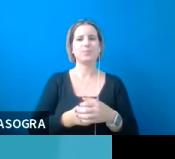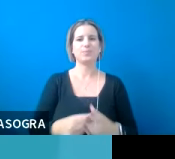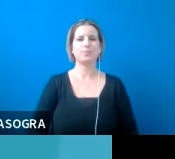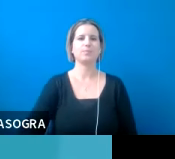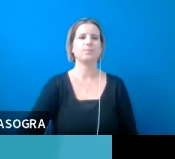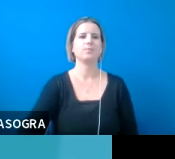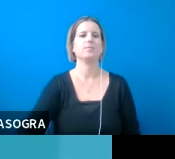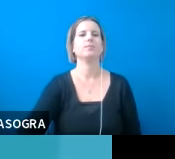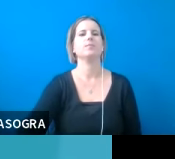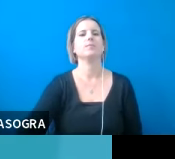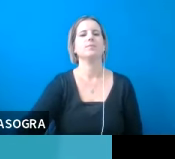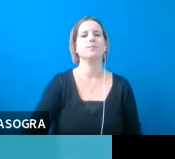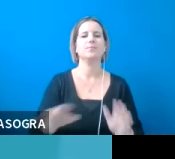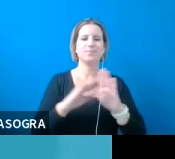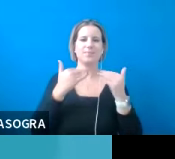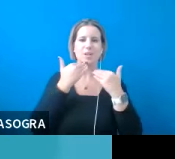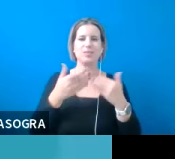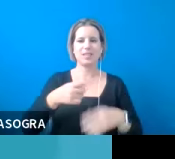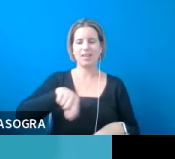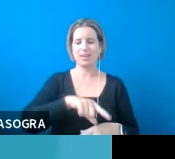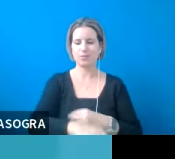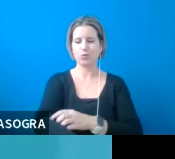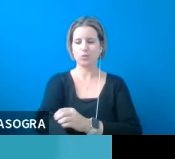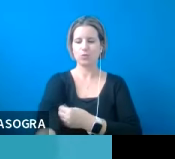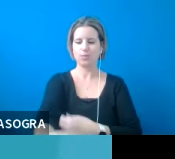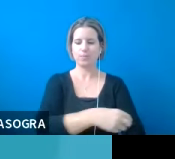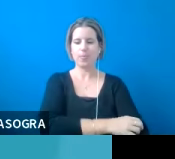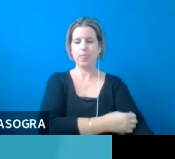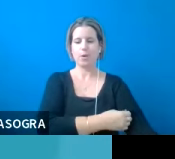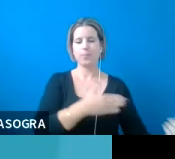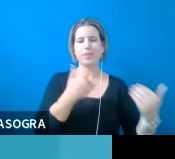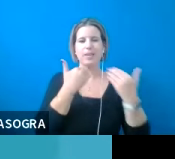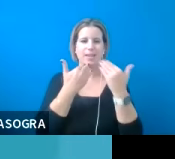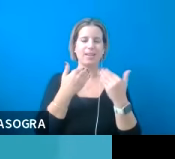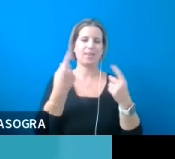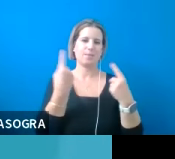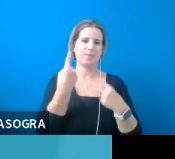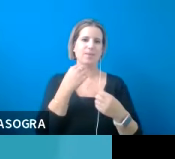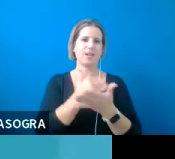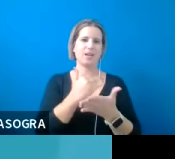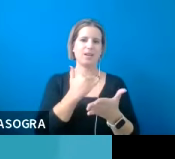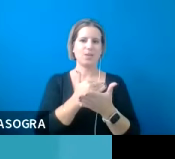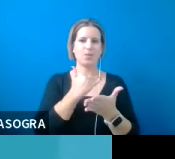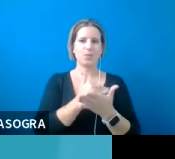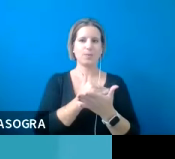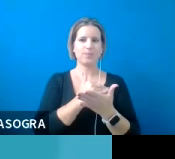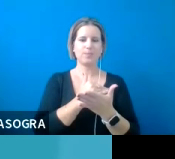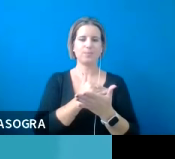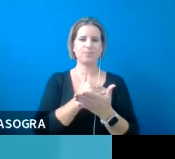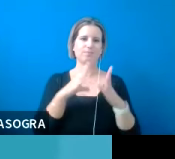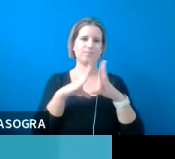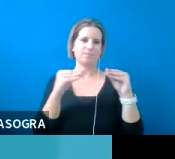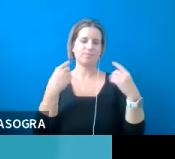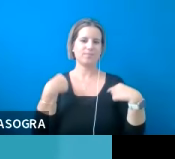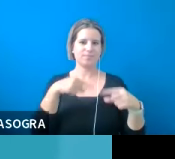nada muchas gracias a vosotras yo quería agradecer en primer lugar a la escuela por haberme